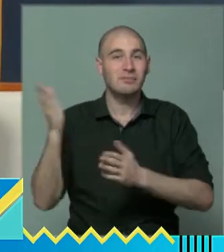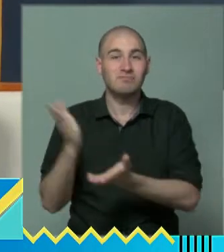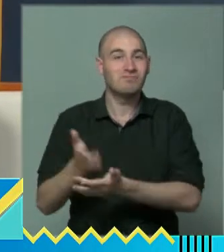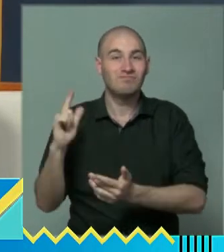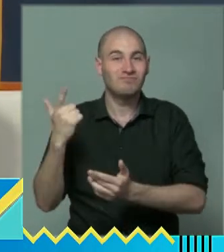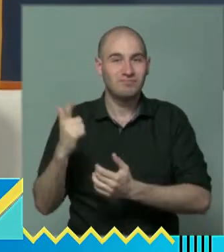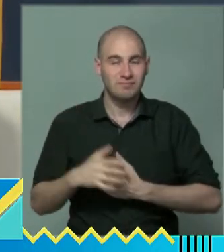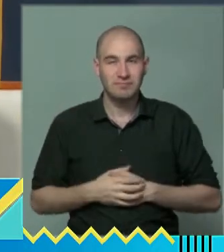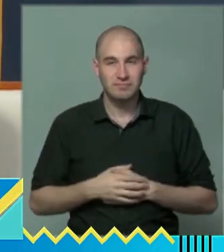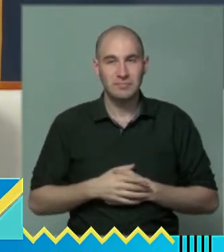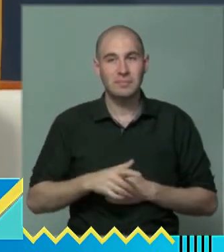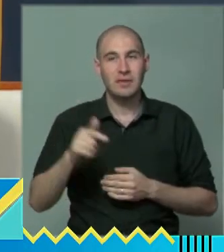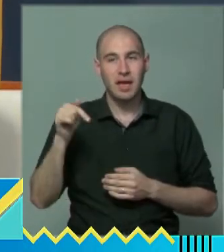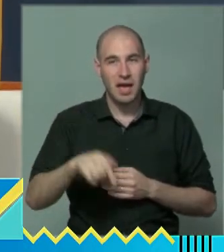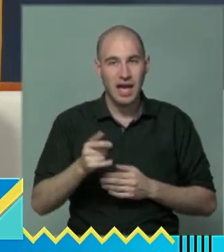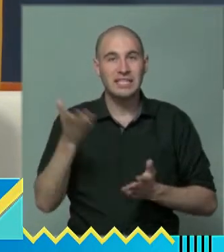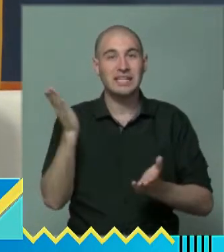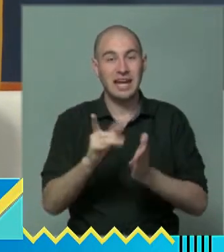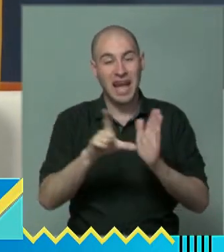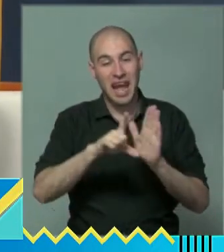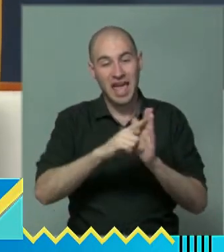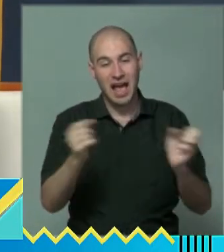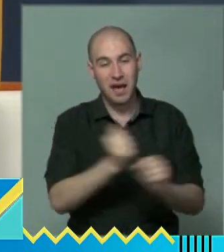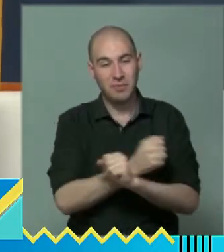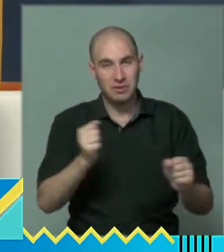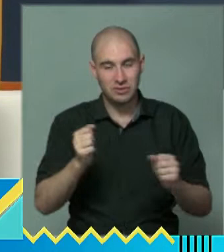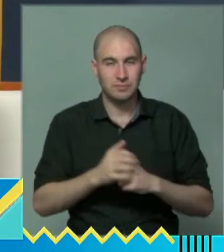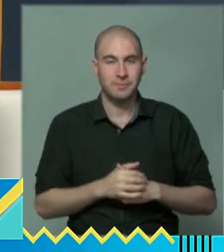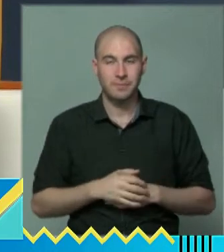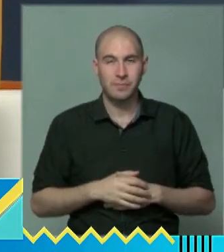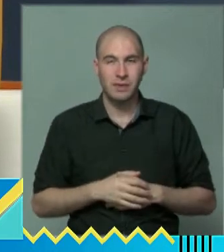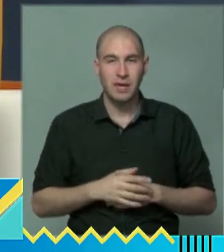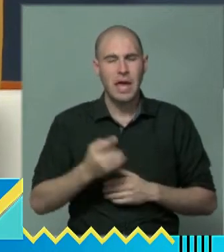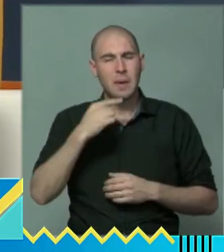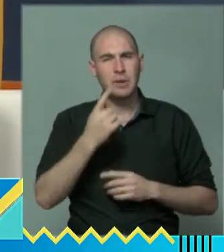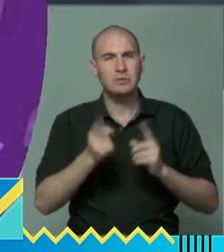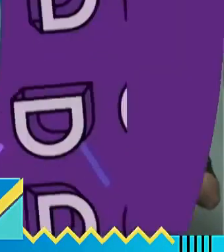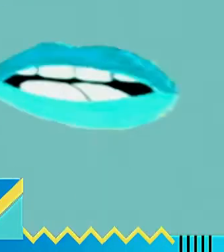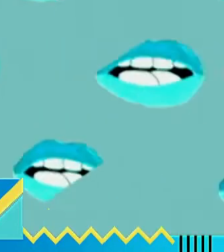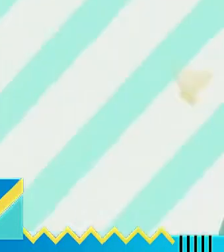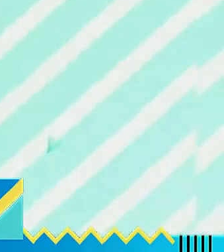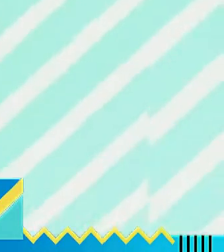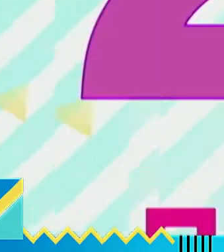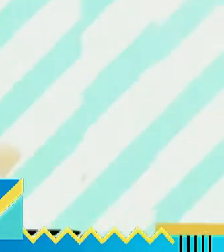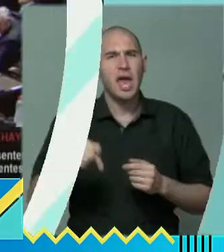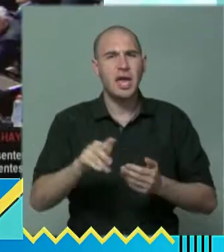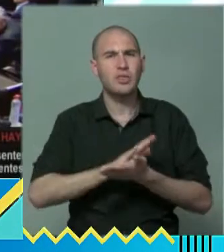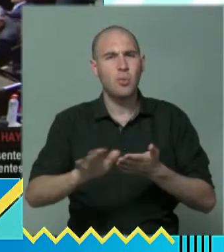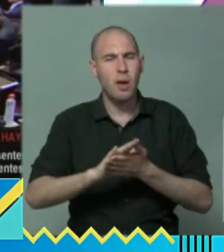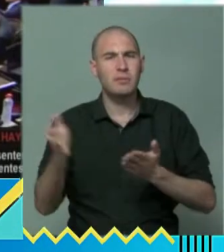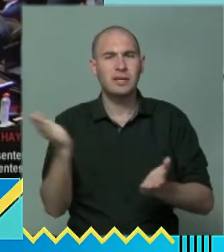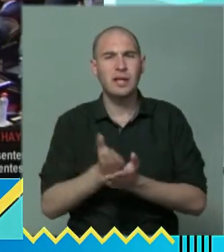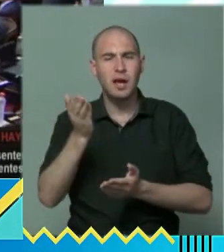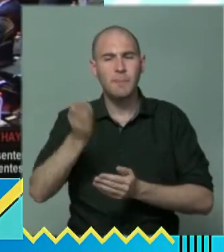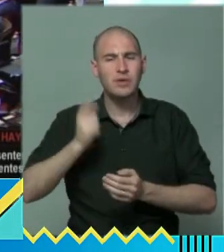sanción. De ahí la sanción de esta ley. Y la pregunta también que nos tenemos que hacer, si esto es novedoso de sancionar a